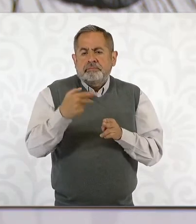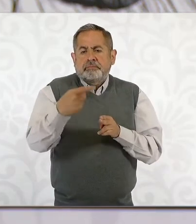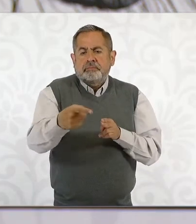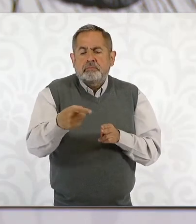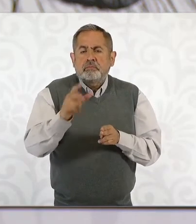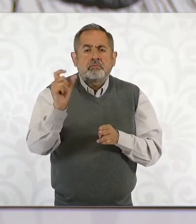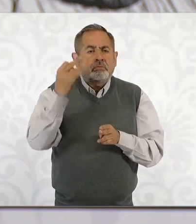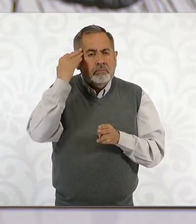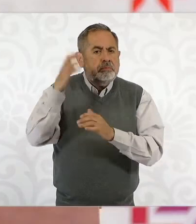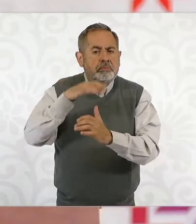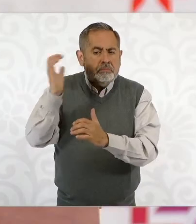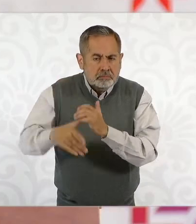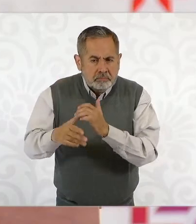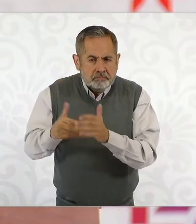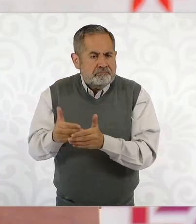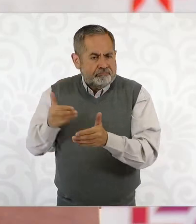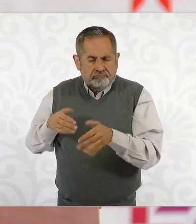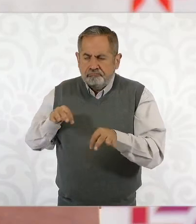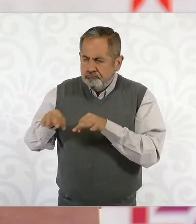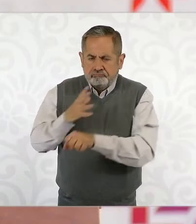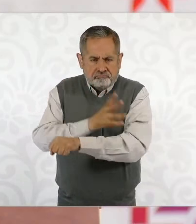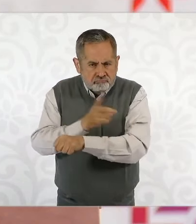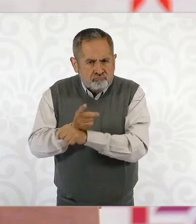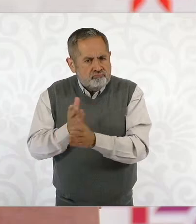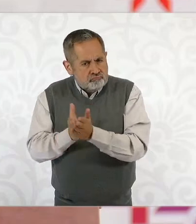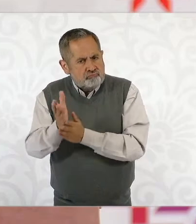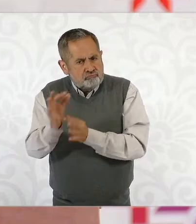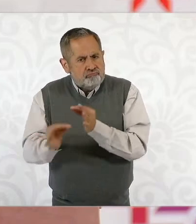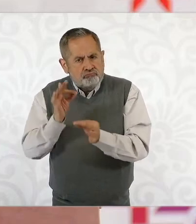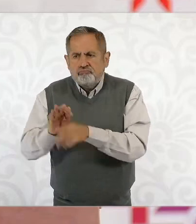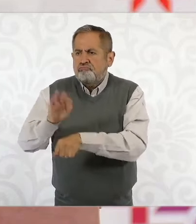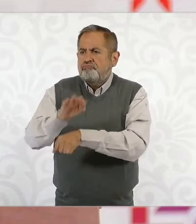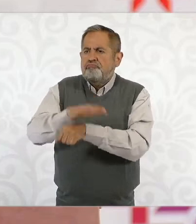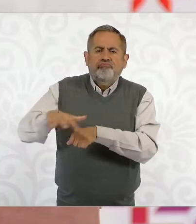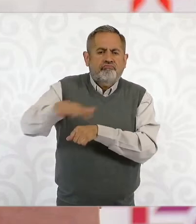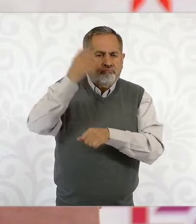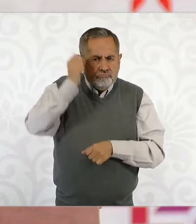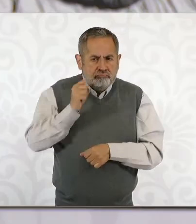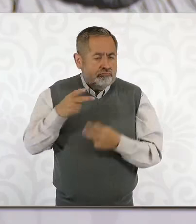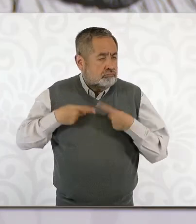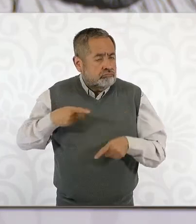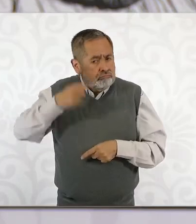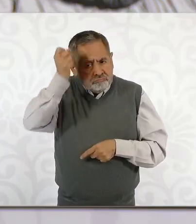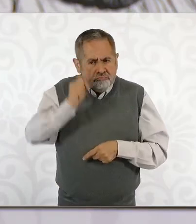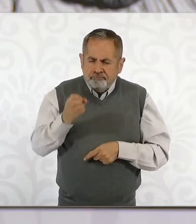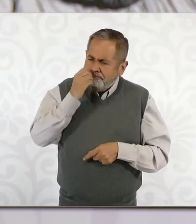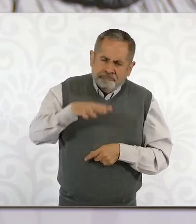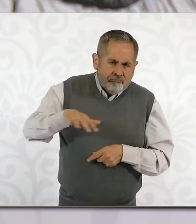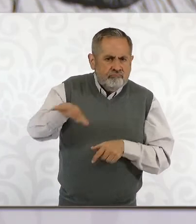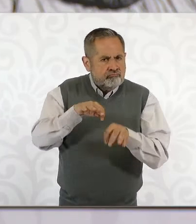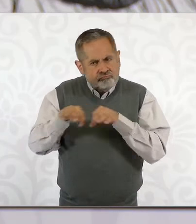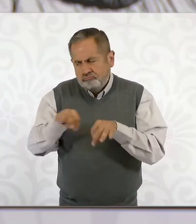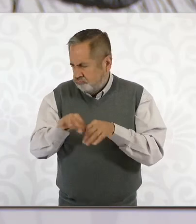periodo que le toca con rectitud, honestidad y por el bienestar del pueblo de Sinaloa, que es un pueblo extraordinario, muy